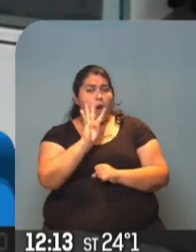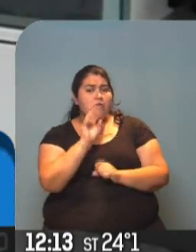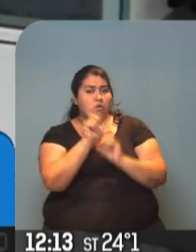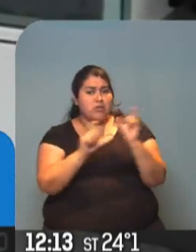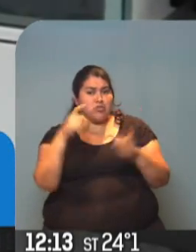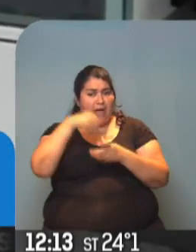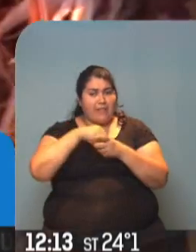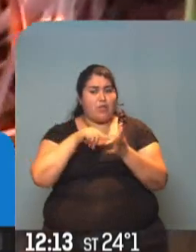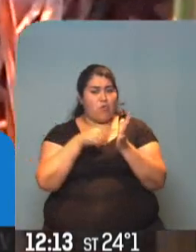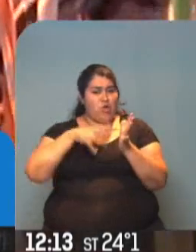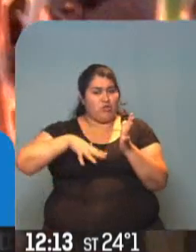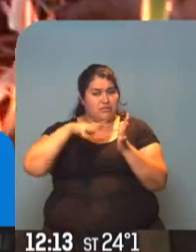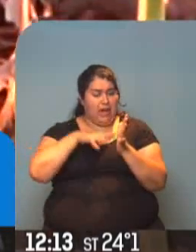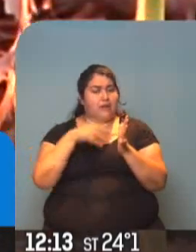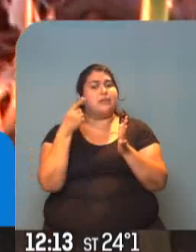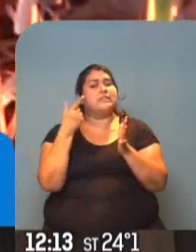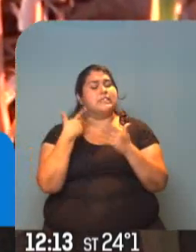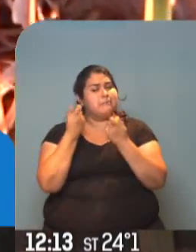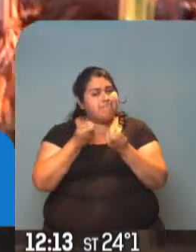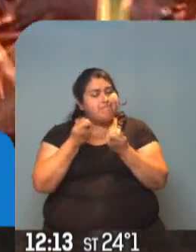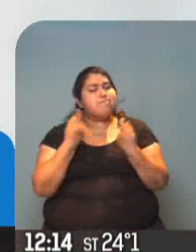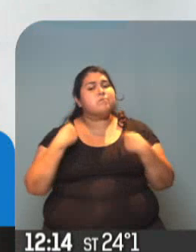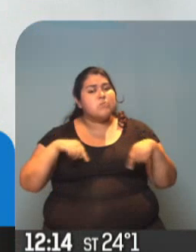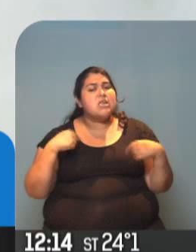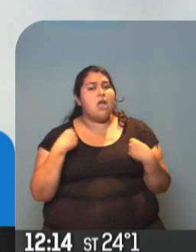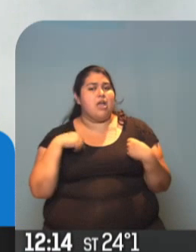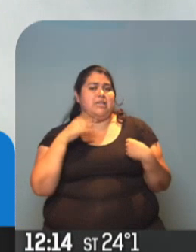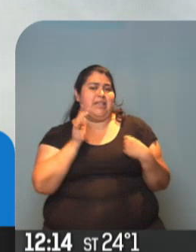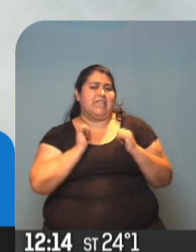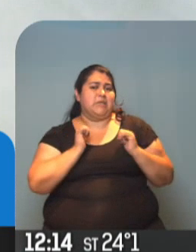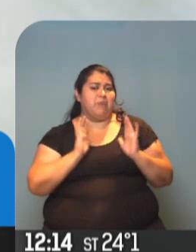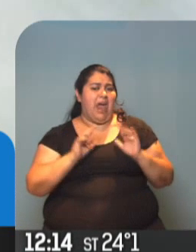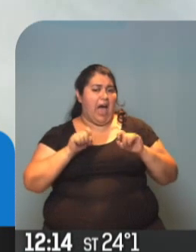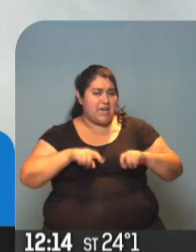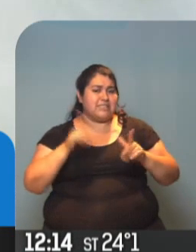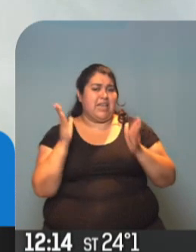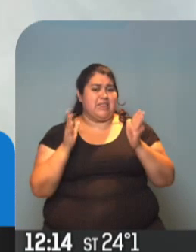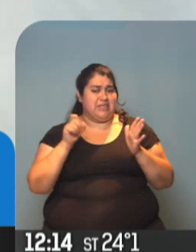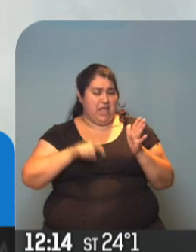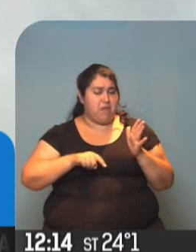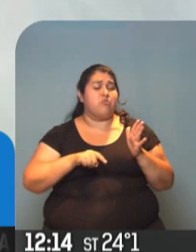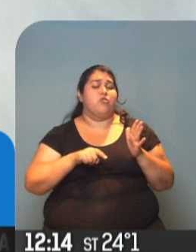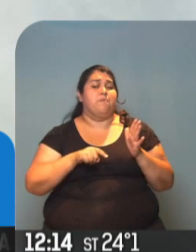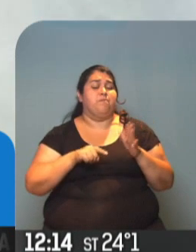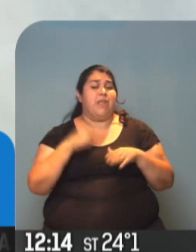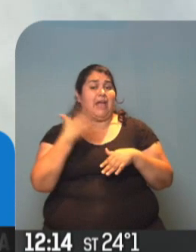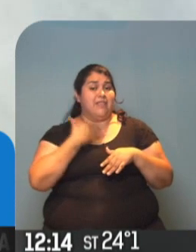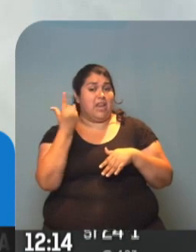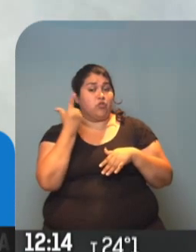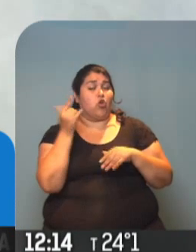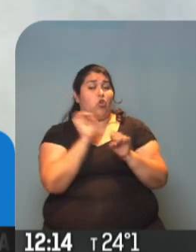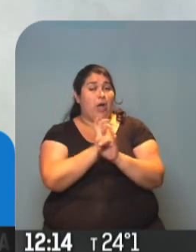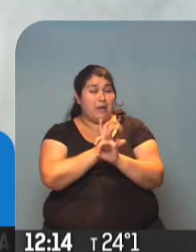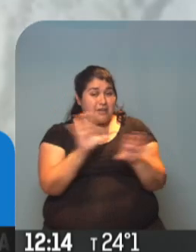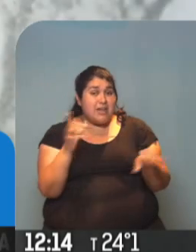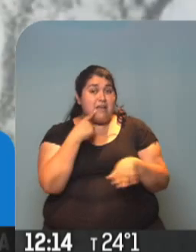territorio bonaerense e insistió en que la situación está dentro de lo esperado para esta época del año, según lo afirmó el director de Epidemiología, bien digo, del Ministerio de